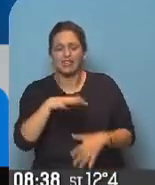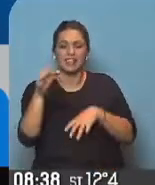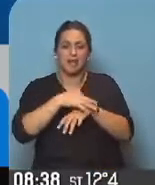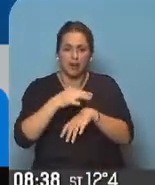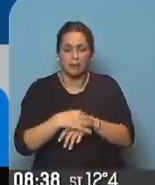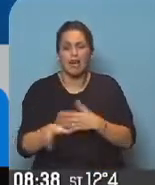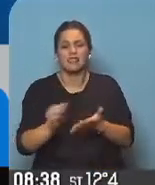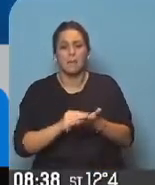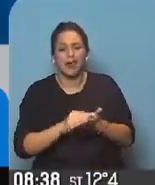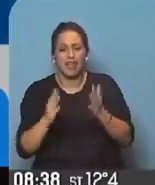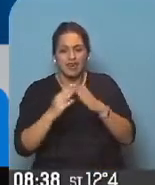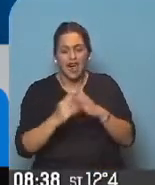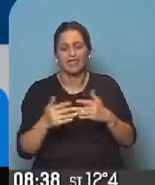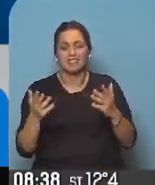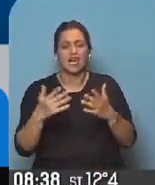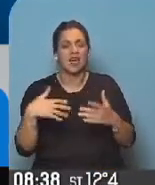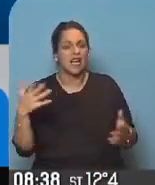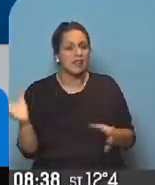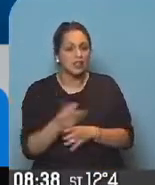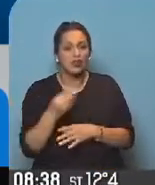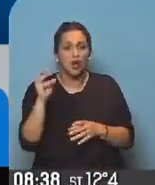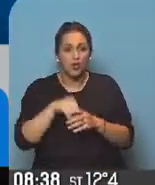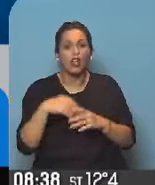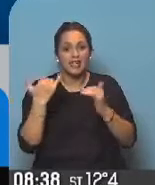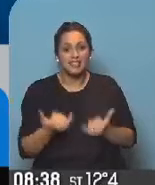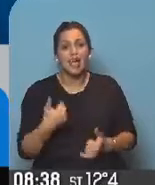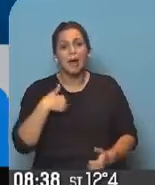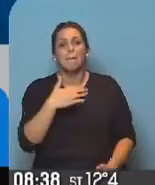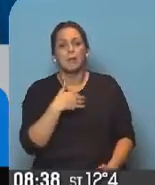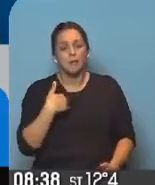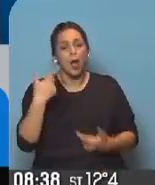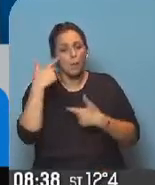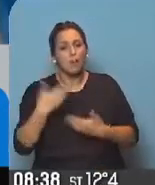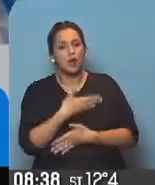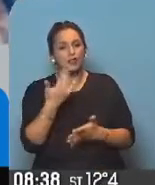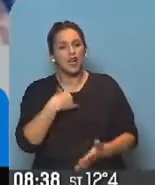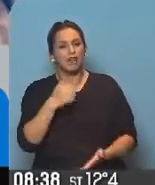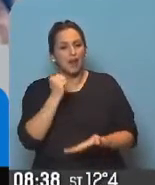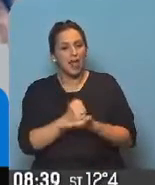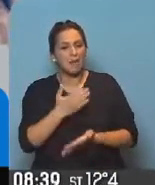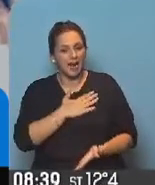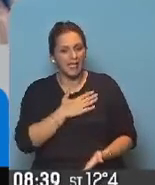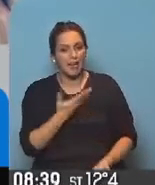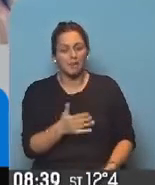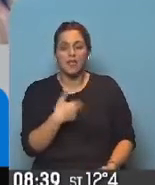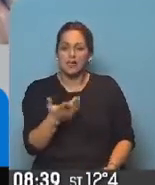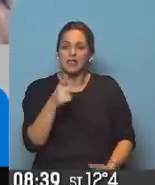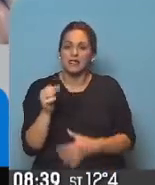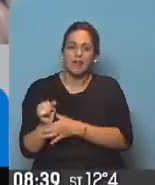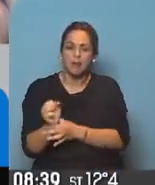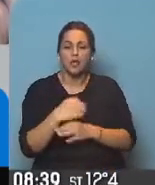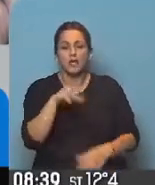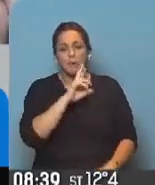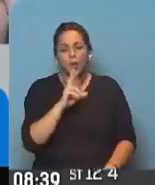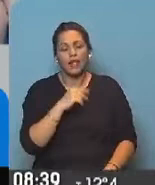empleada doméstica las amas de casa hay de todo incluso mi mamá mostrando su cicatriz y hay otro dato entre estas actrices y mujeres